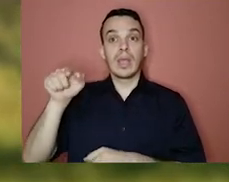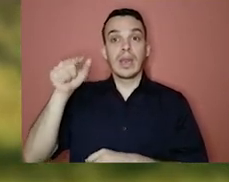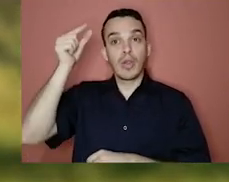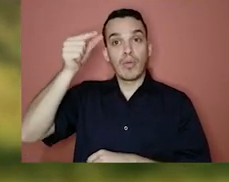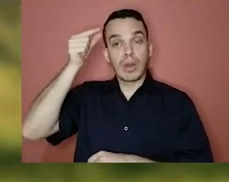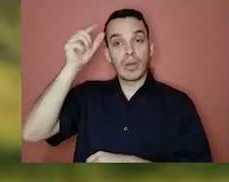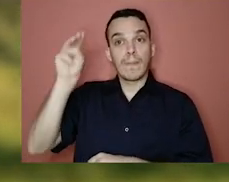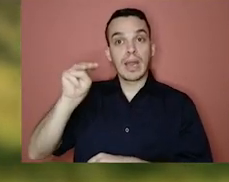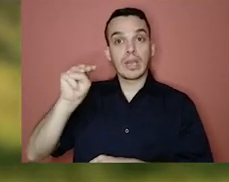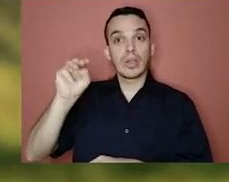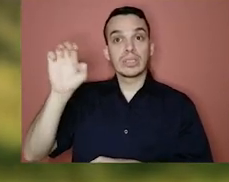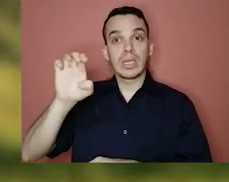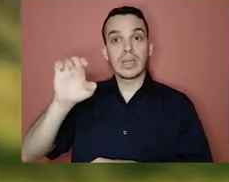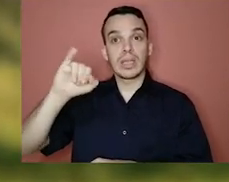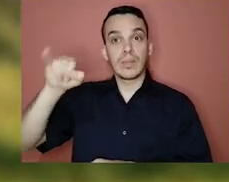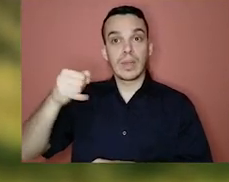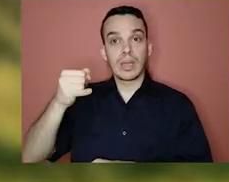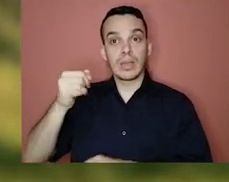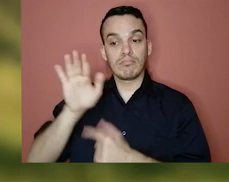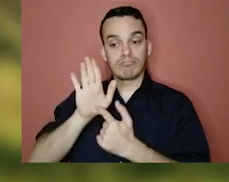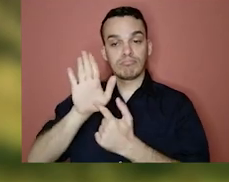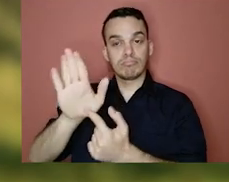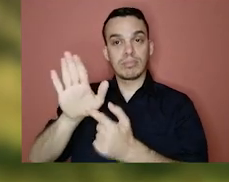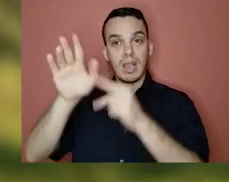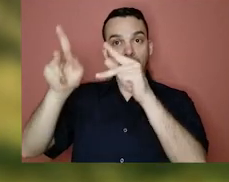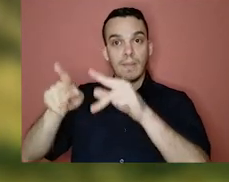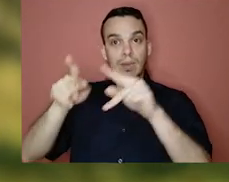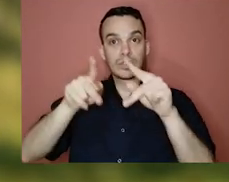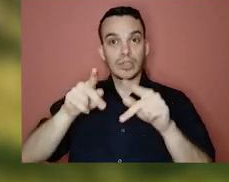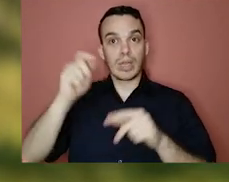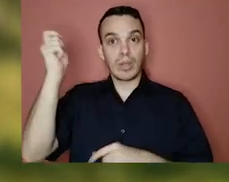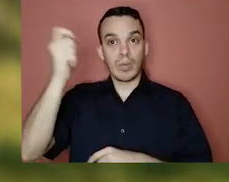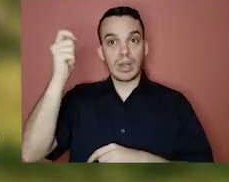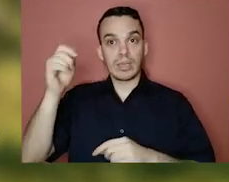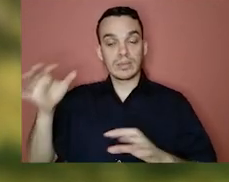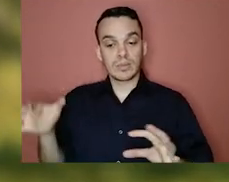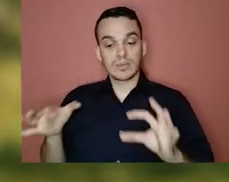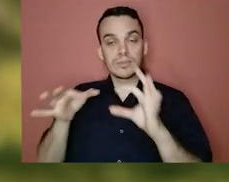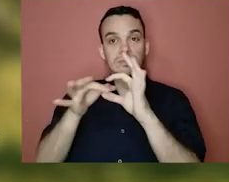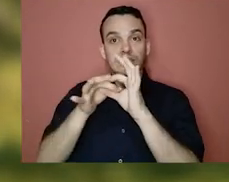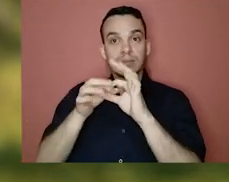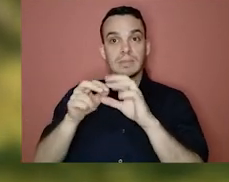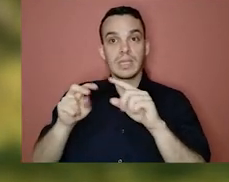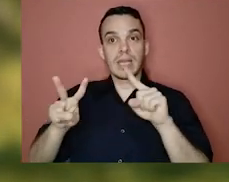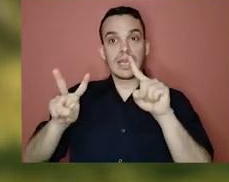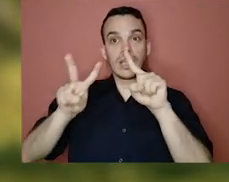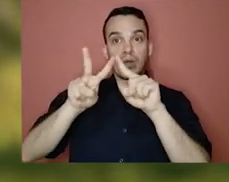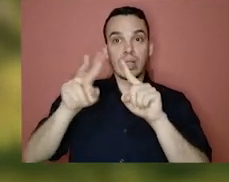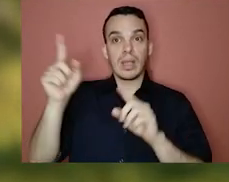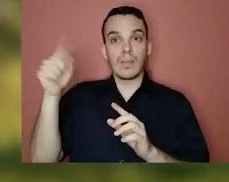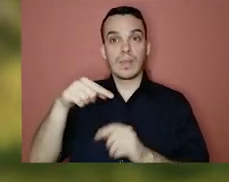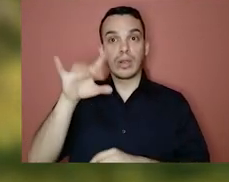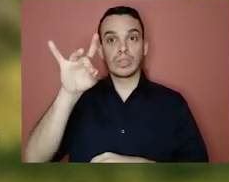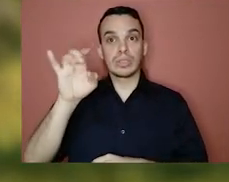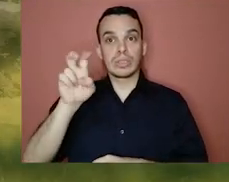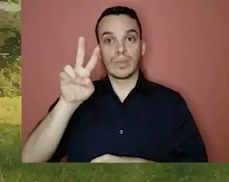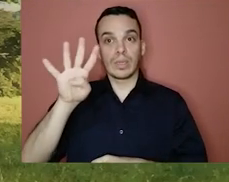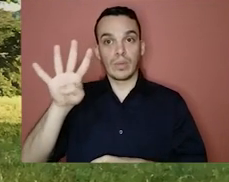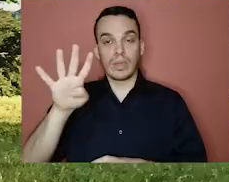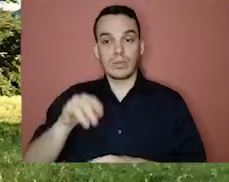de Mario Echandi Jiménez, en homenaje a los guanacastecos por su anexión del partido de Nicoya al país en